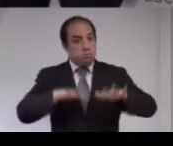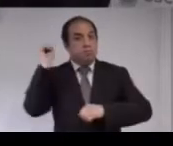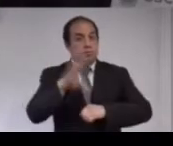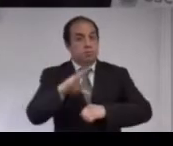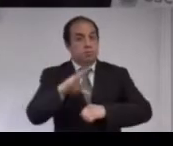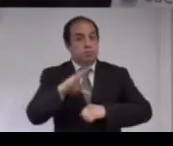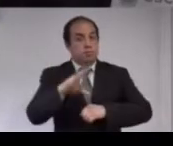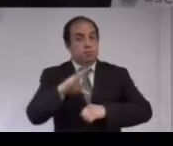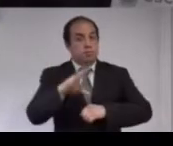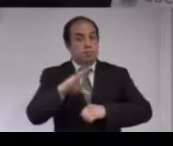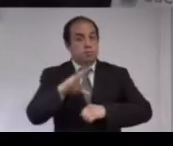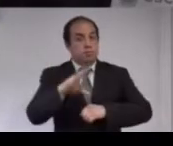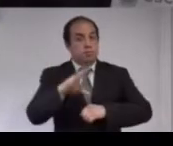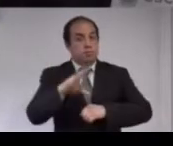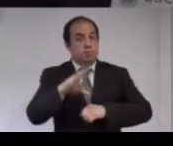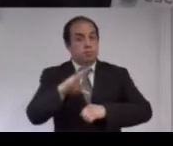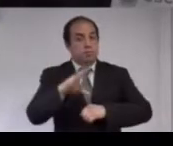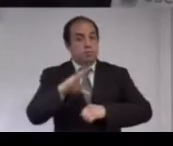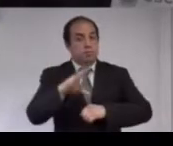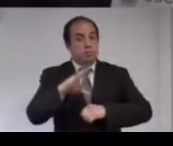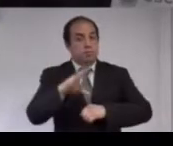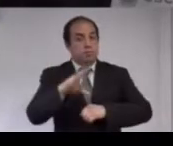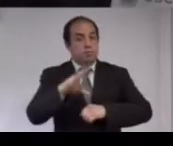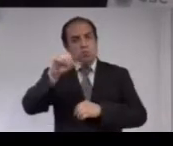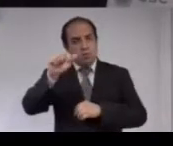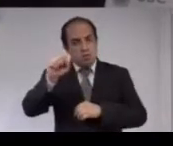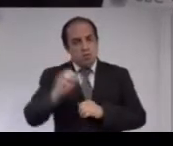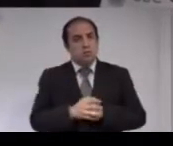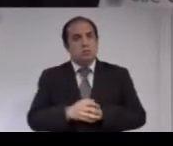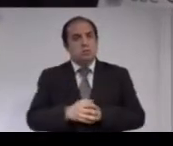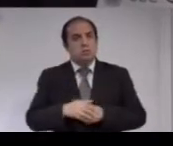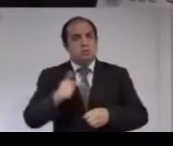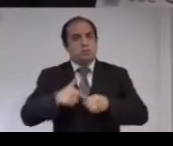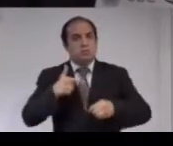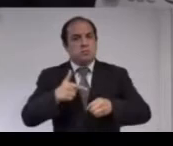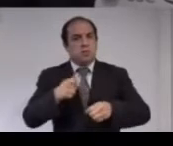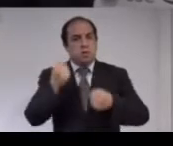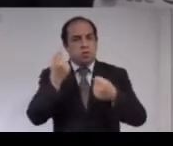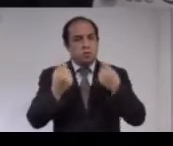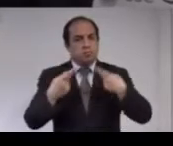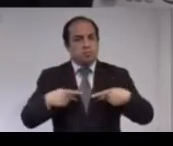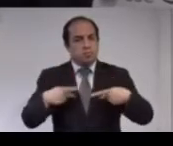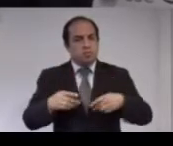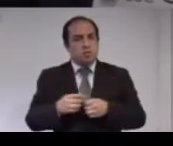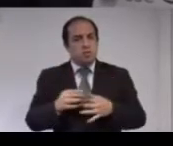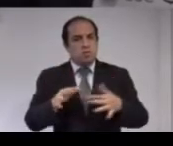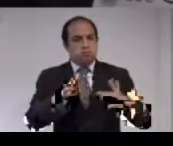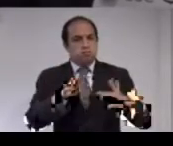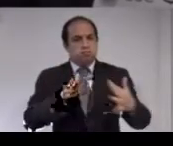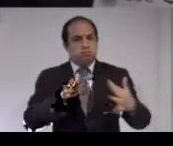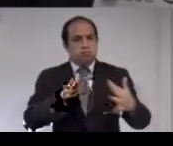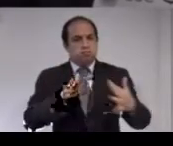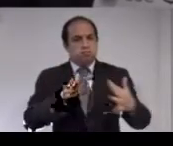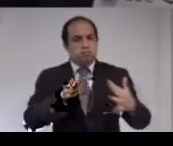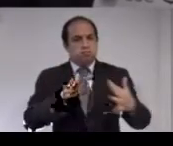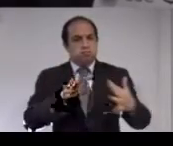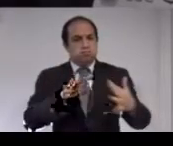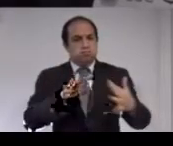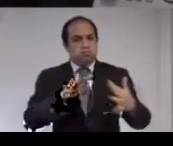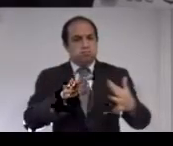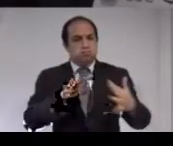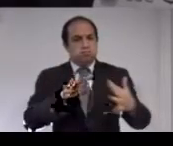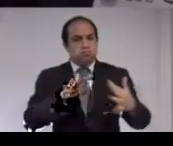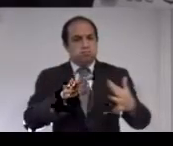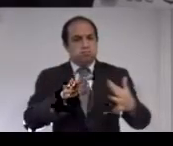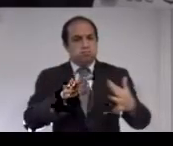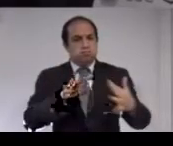una especie de bombas, no sé cómo llamarles, bombas de gas. La gente de Maragunta las identificó como bombas de gas que se usaron en las